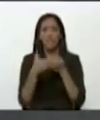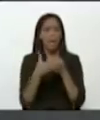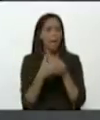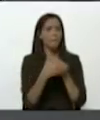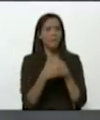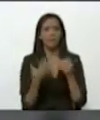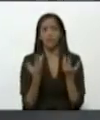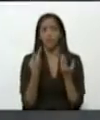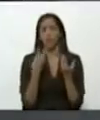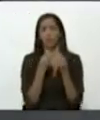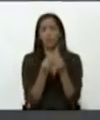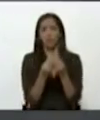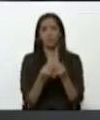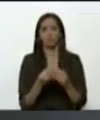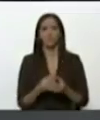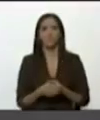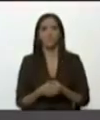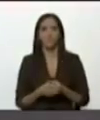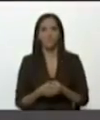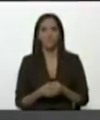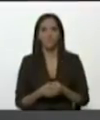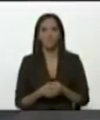juntos.